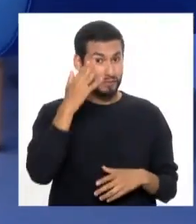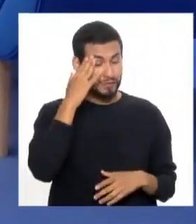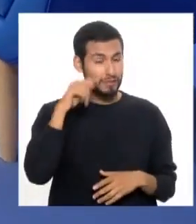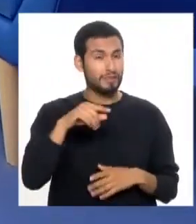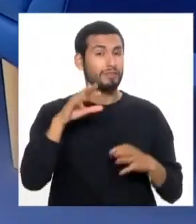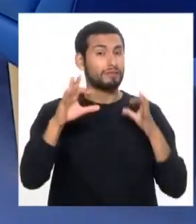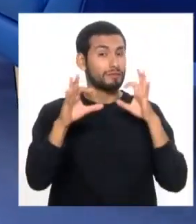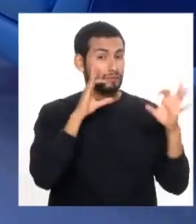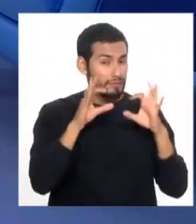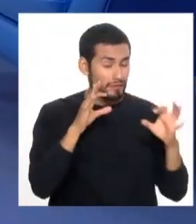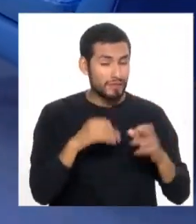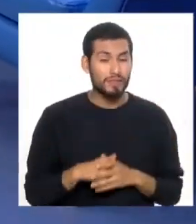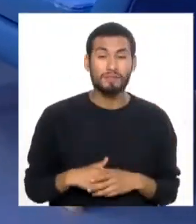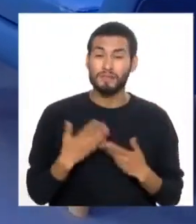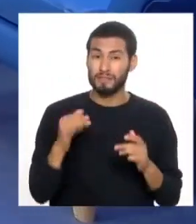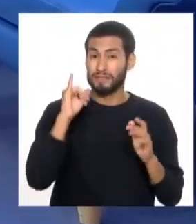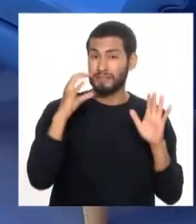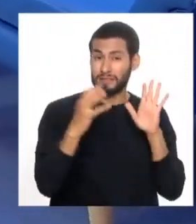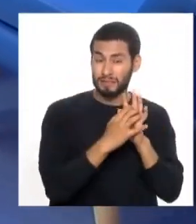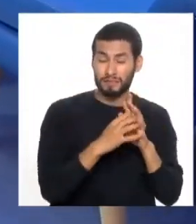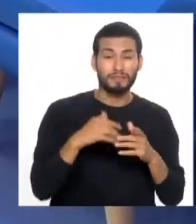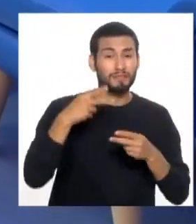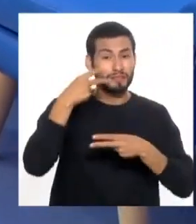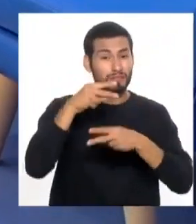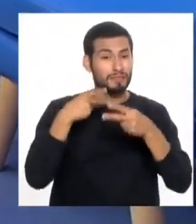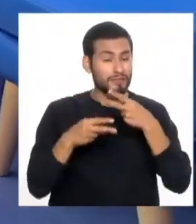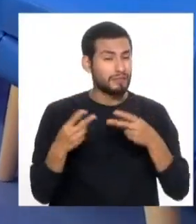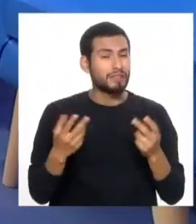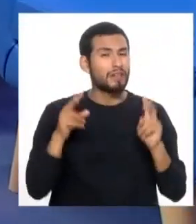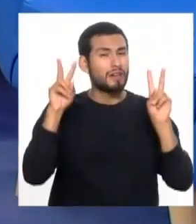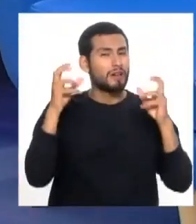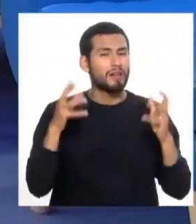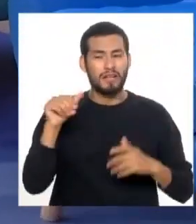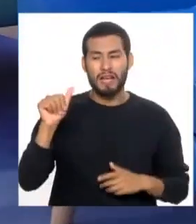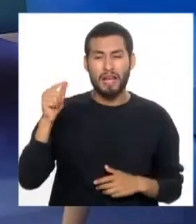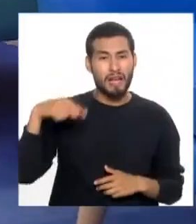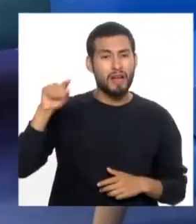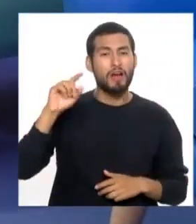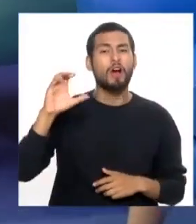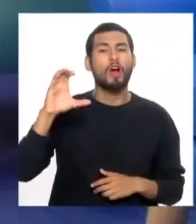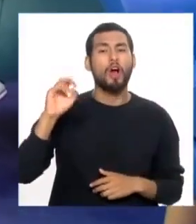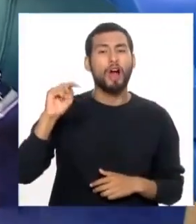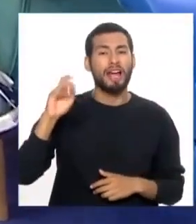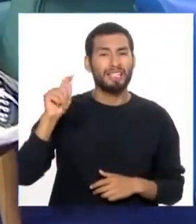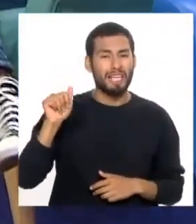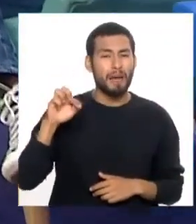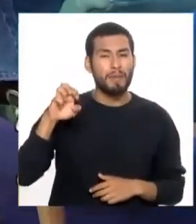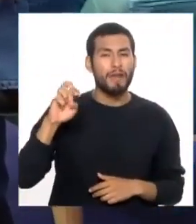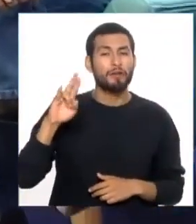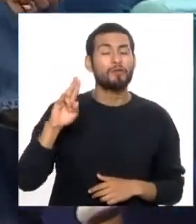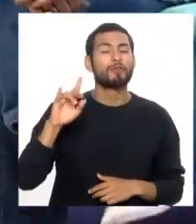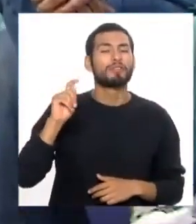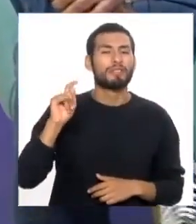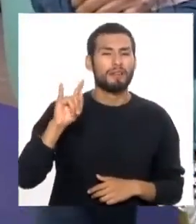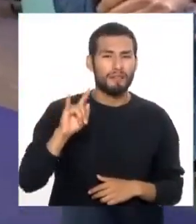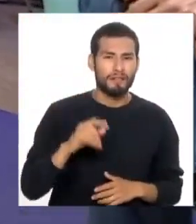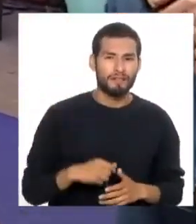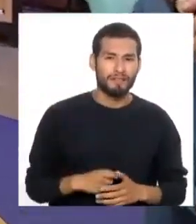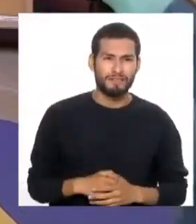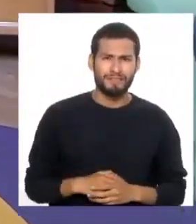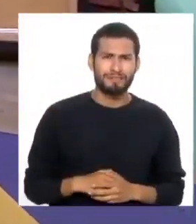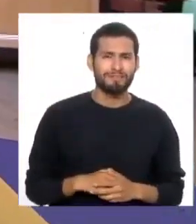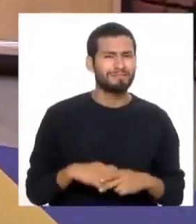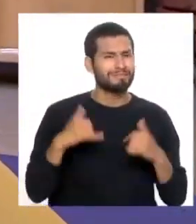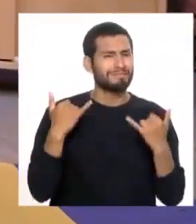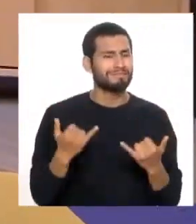estamos en Facebook, estamos en Instagram y TikTok. ¿Cómo nos encuentran? @ConectaPerúTV. Nos